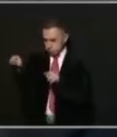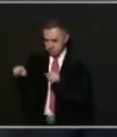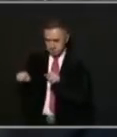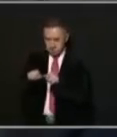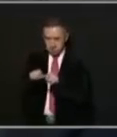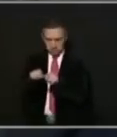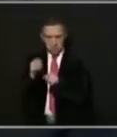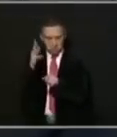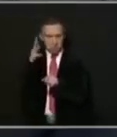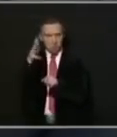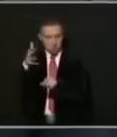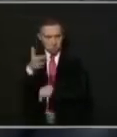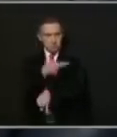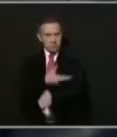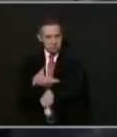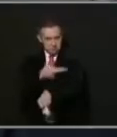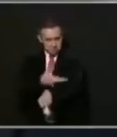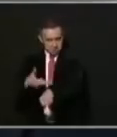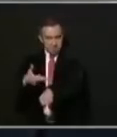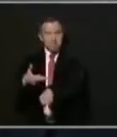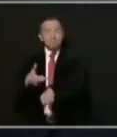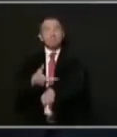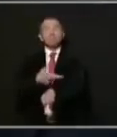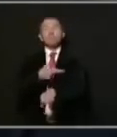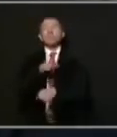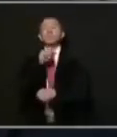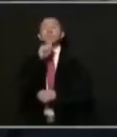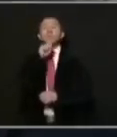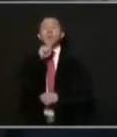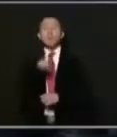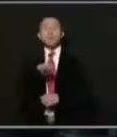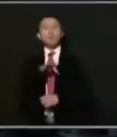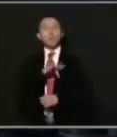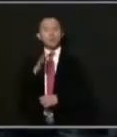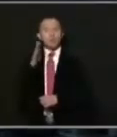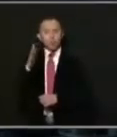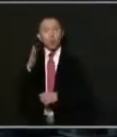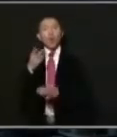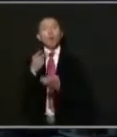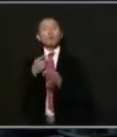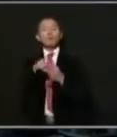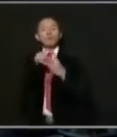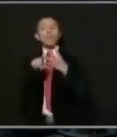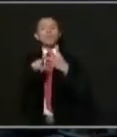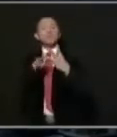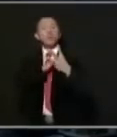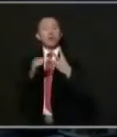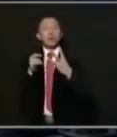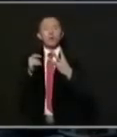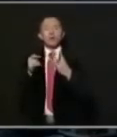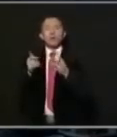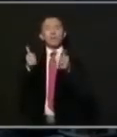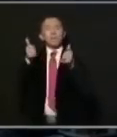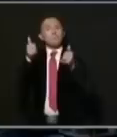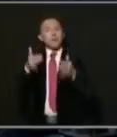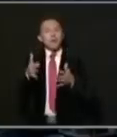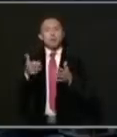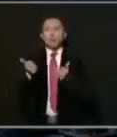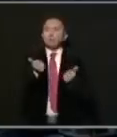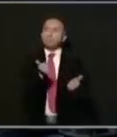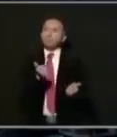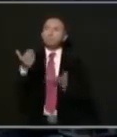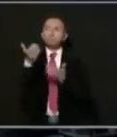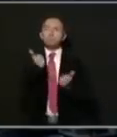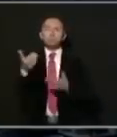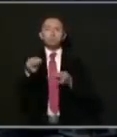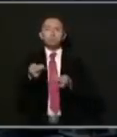le va a dar también el uso para la carga, para que de esta manera se